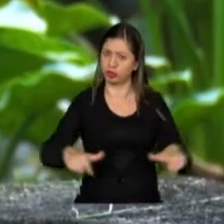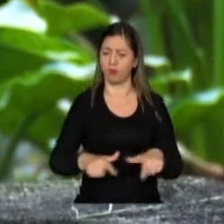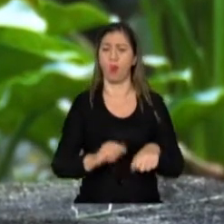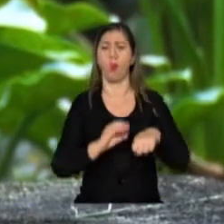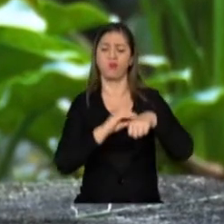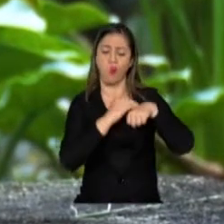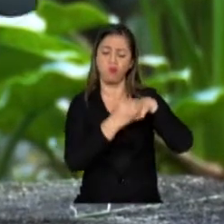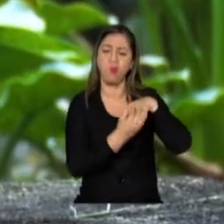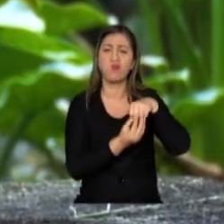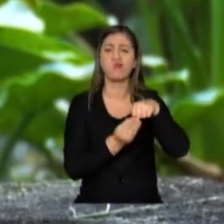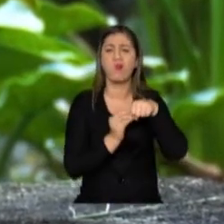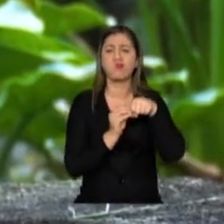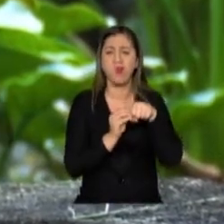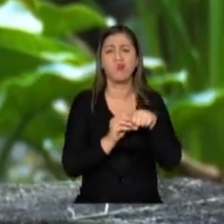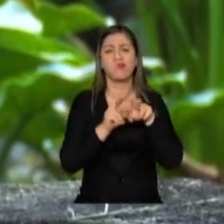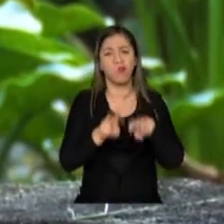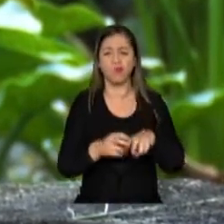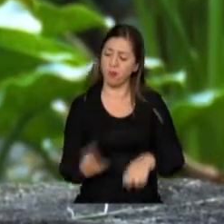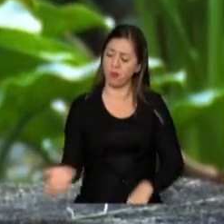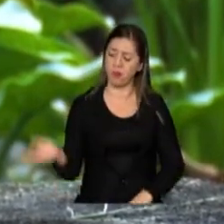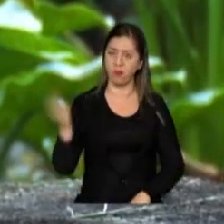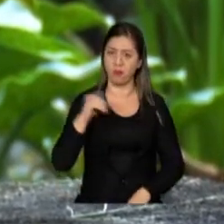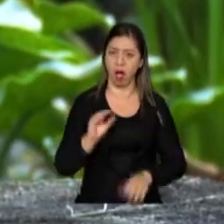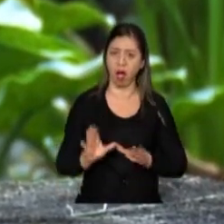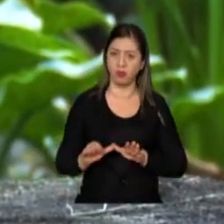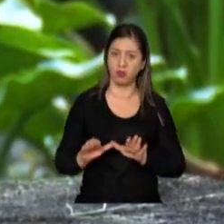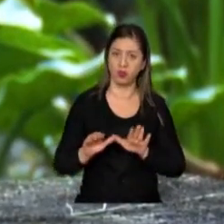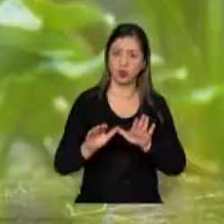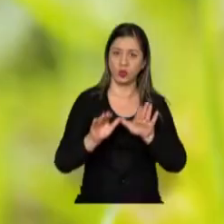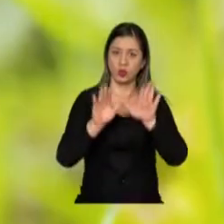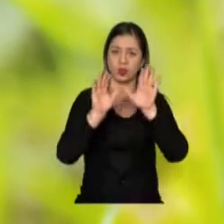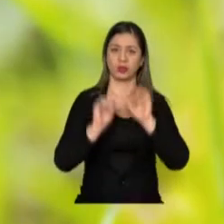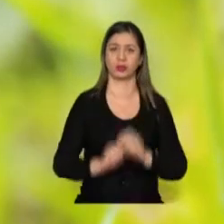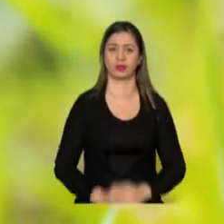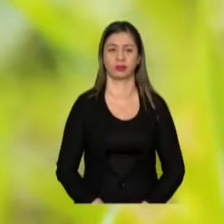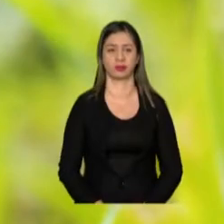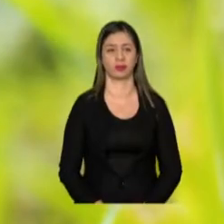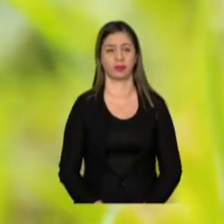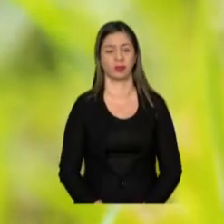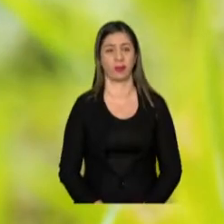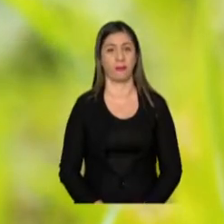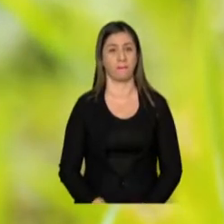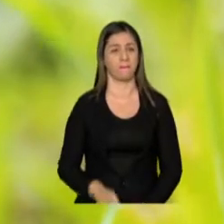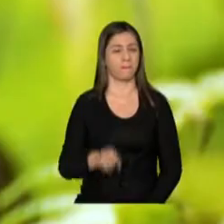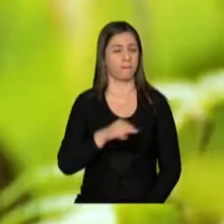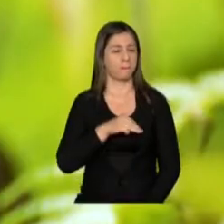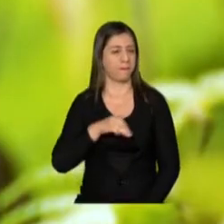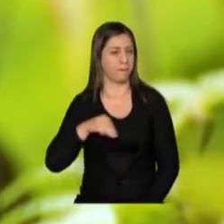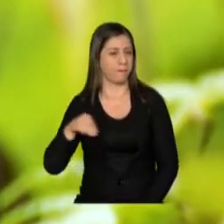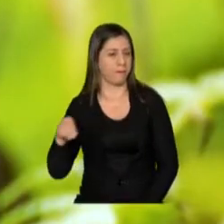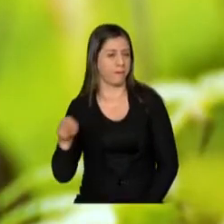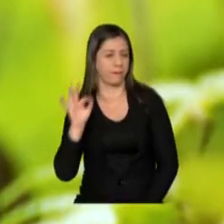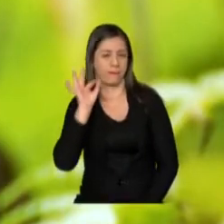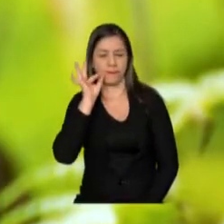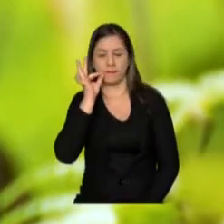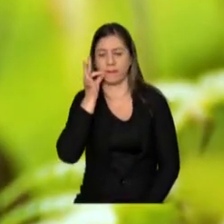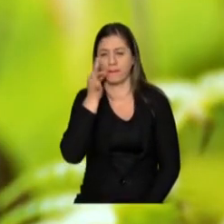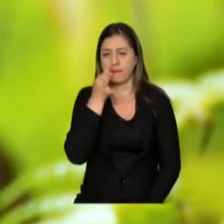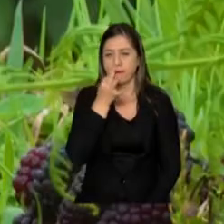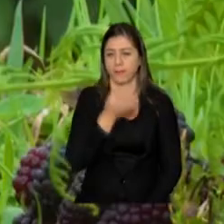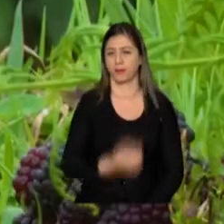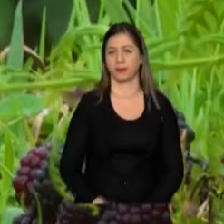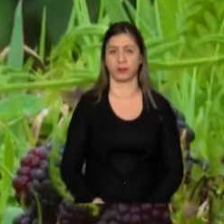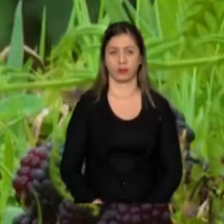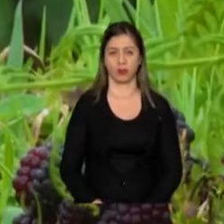grandes y jugosas moras. ¡Vamos, Rupito, vamos! Abuelito, están